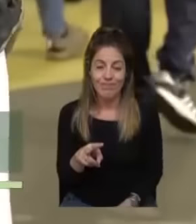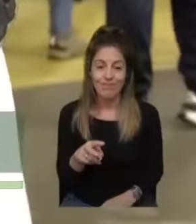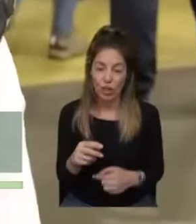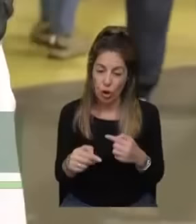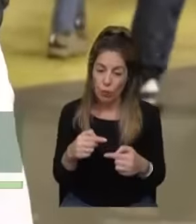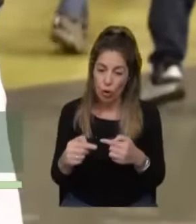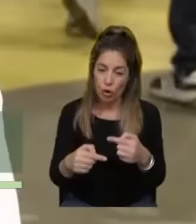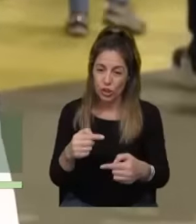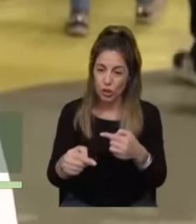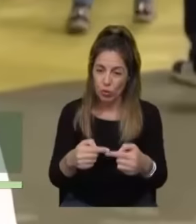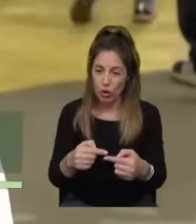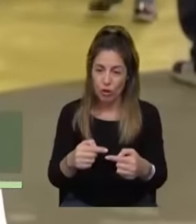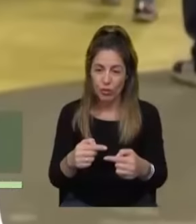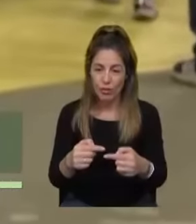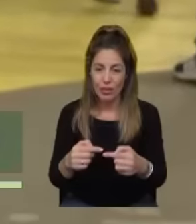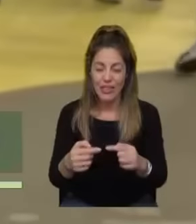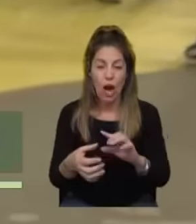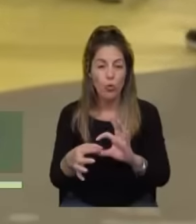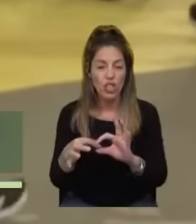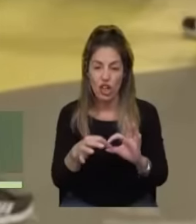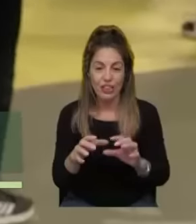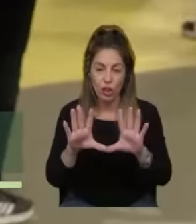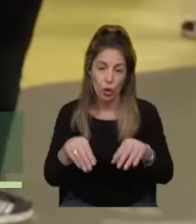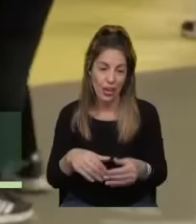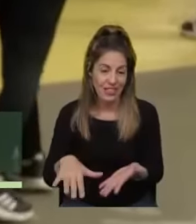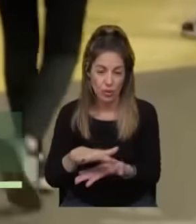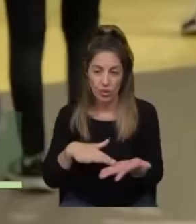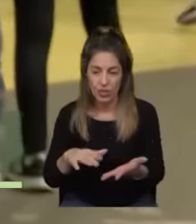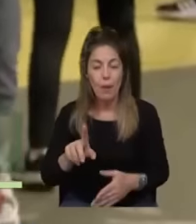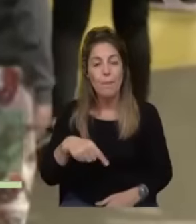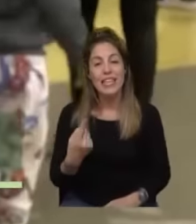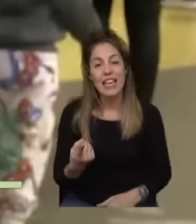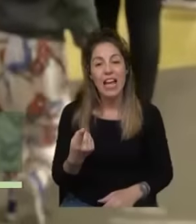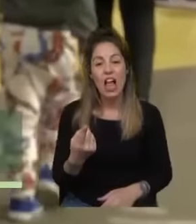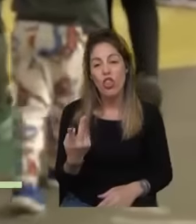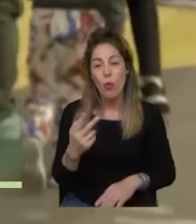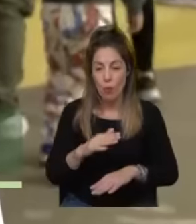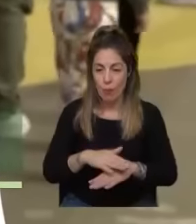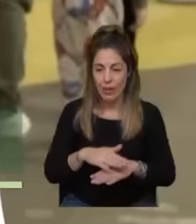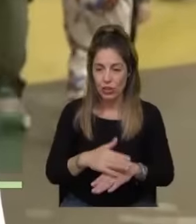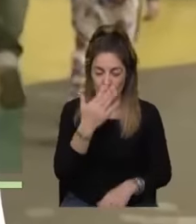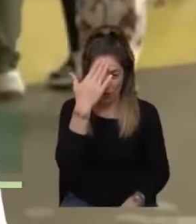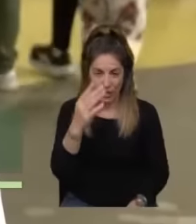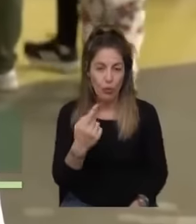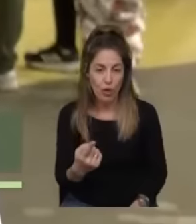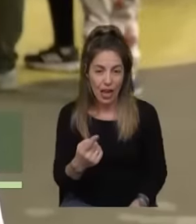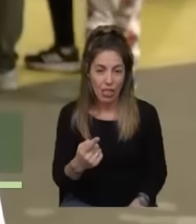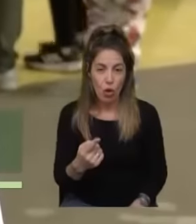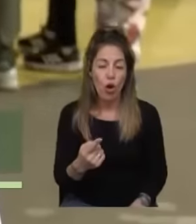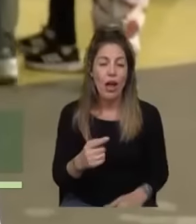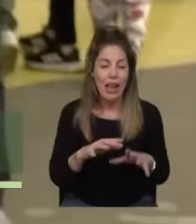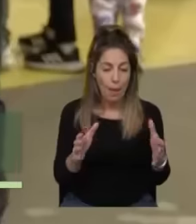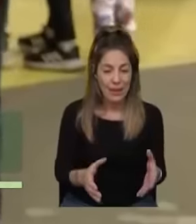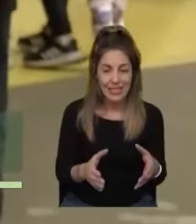de todos esos acontecimientos. Mañana hay dos instancias en el Frente Amplio. Por un lado tienen la mesa política, se reúnen